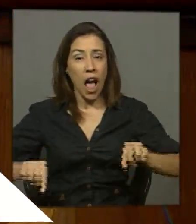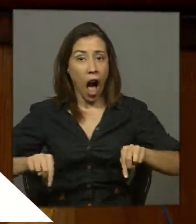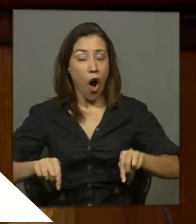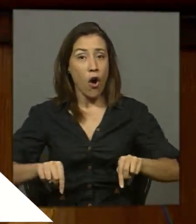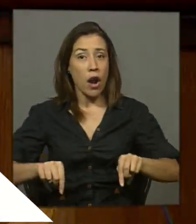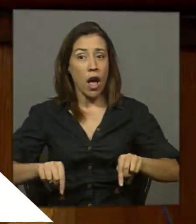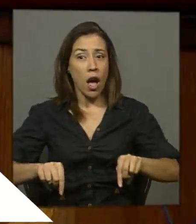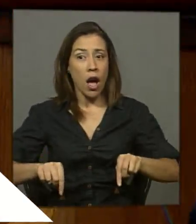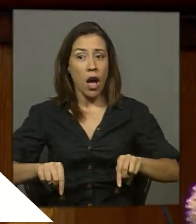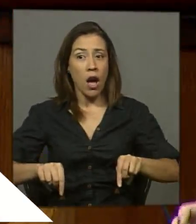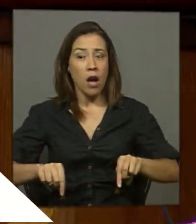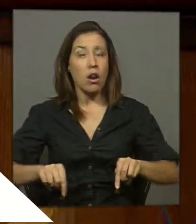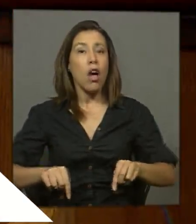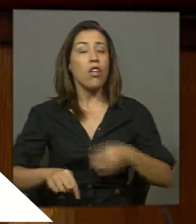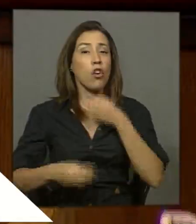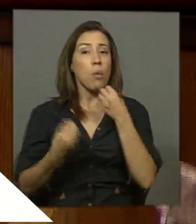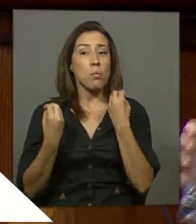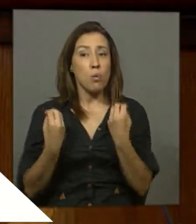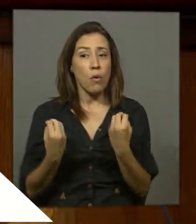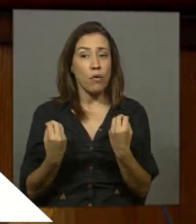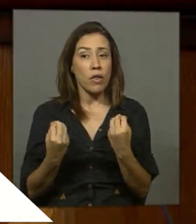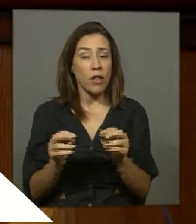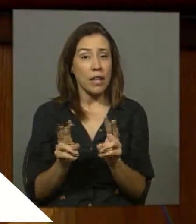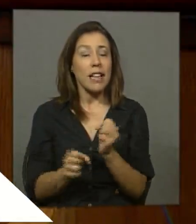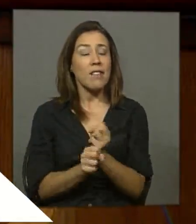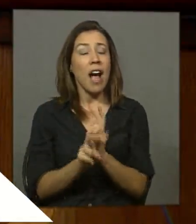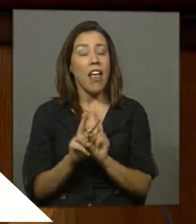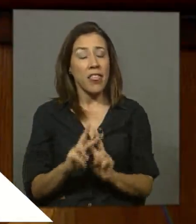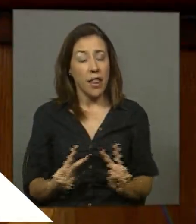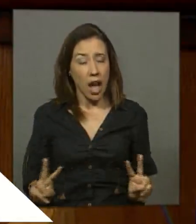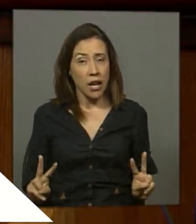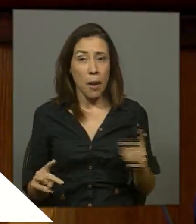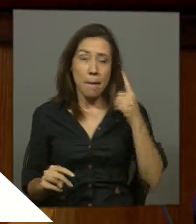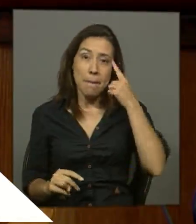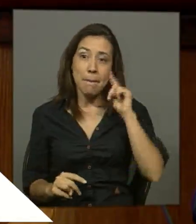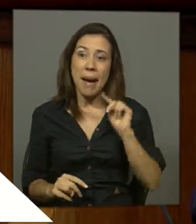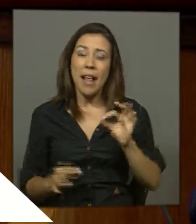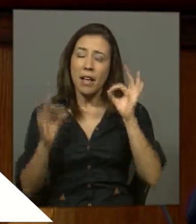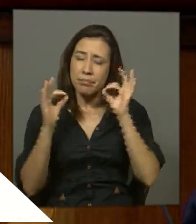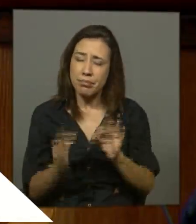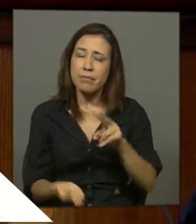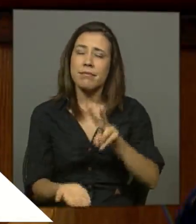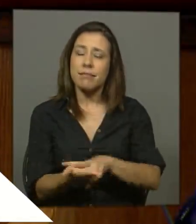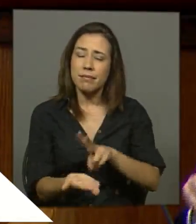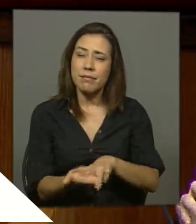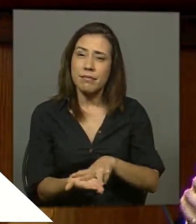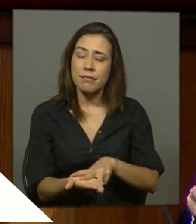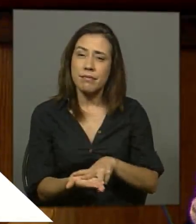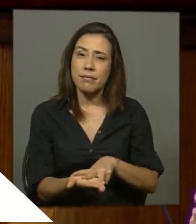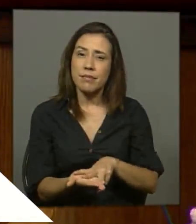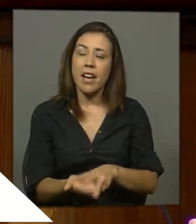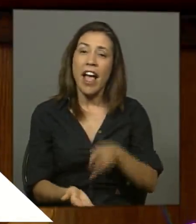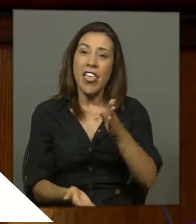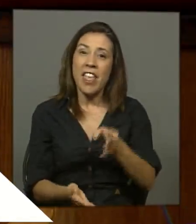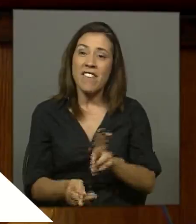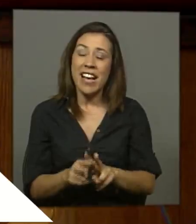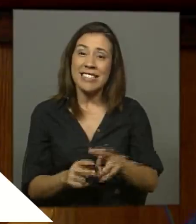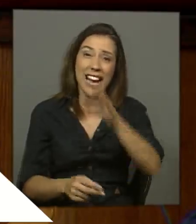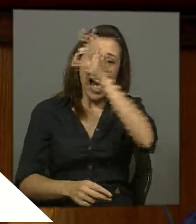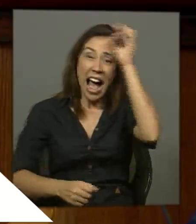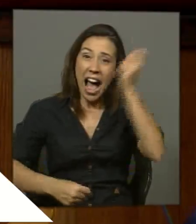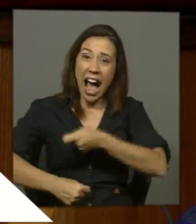fue elogiado esa esa línea trabajen tranquilos para que auténticamente lo que deba hacerse en la